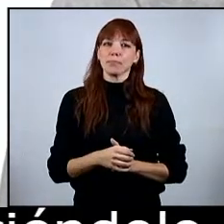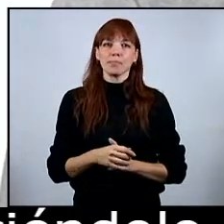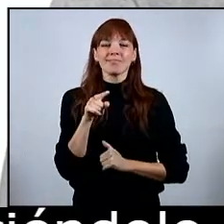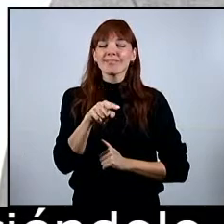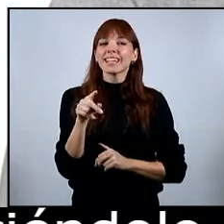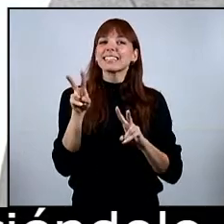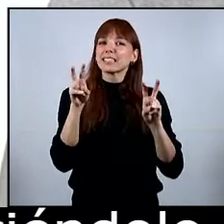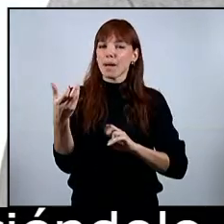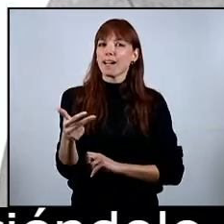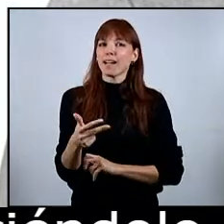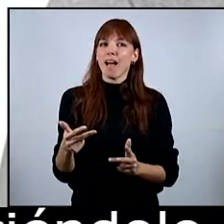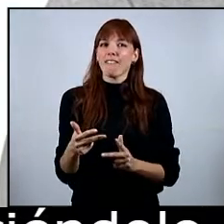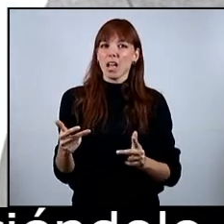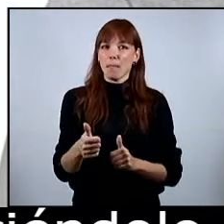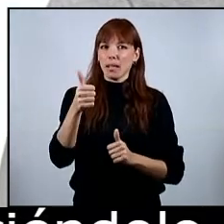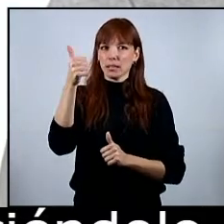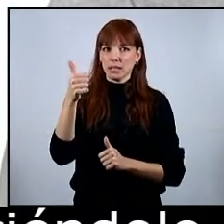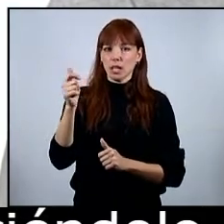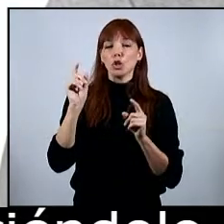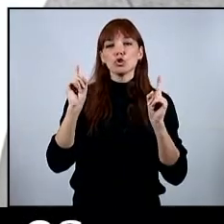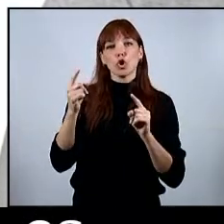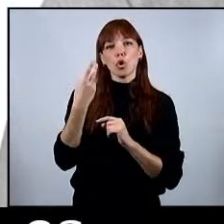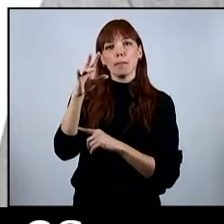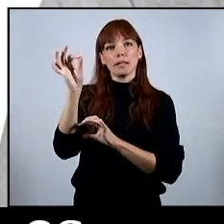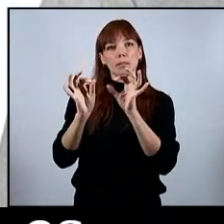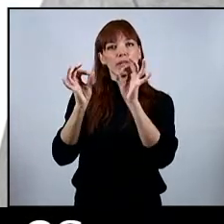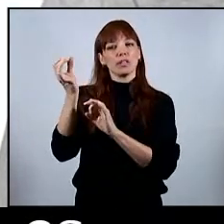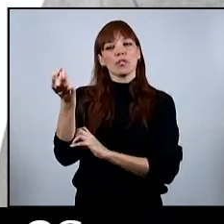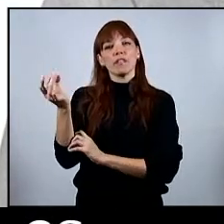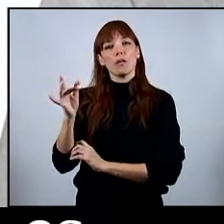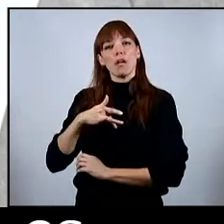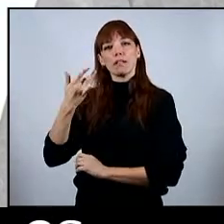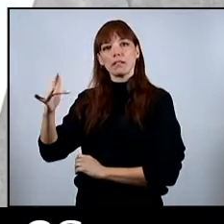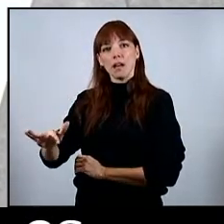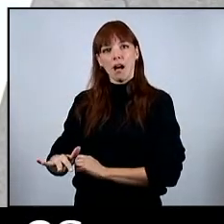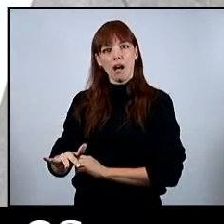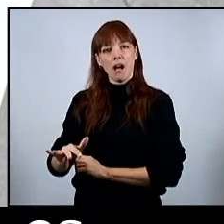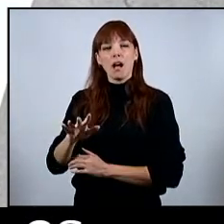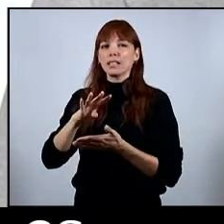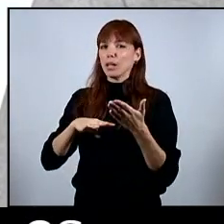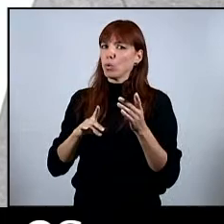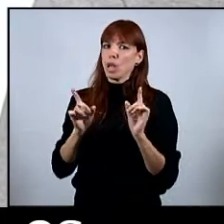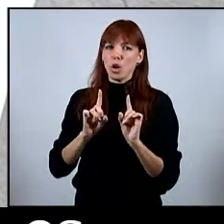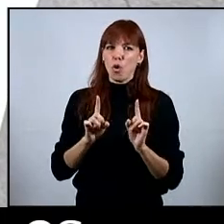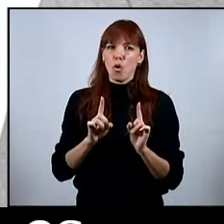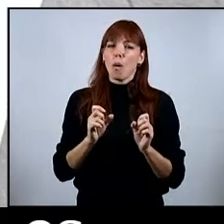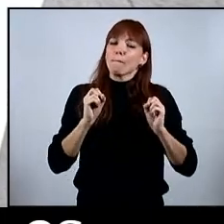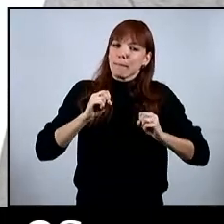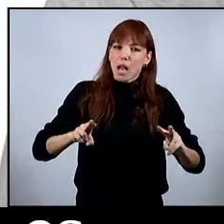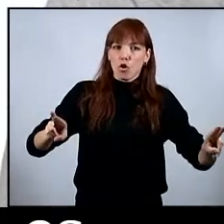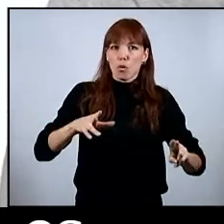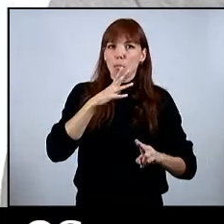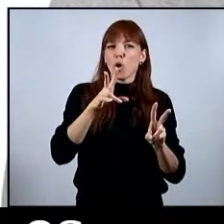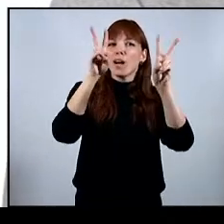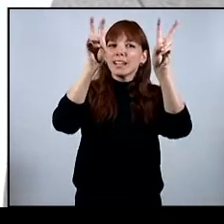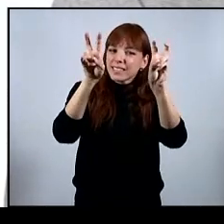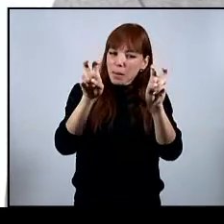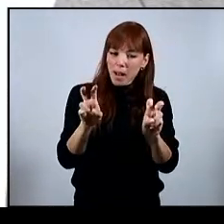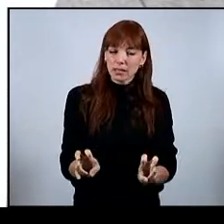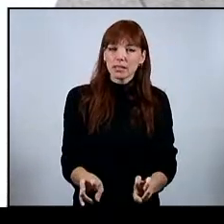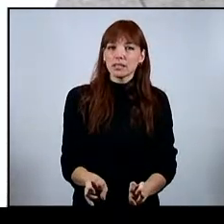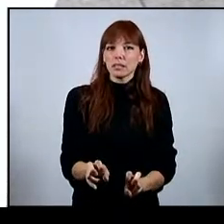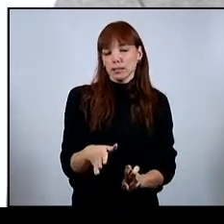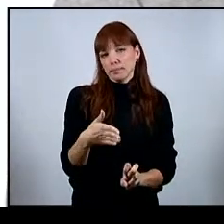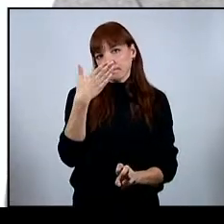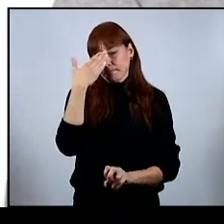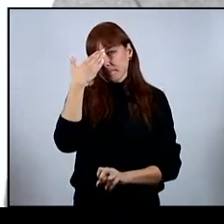grave que el condonar el 20% de la deuda del FLA a Cataluña. Estamos hablando de cuestiones que